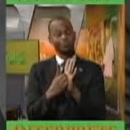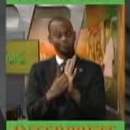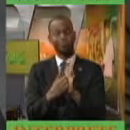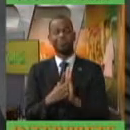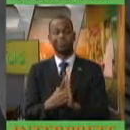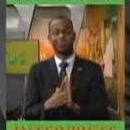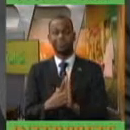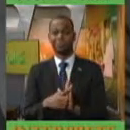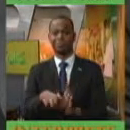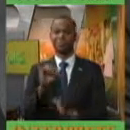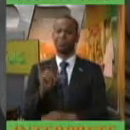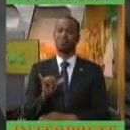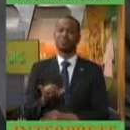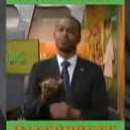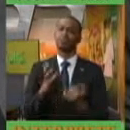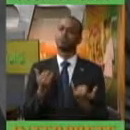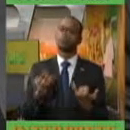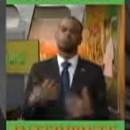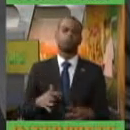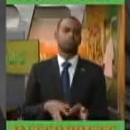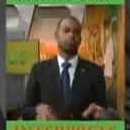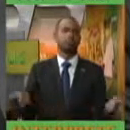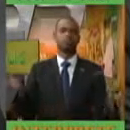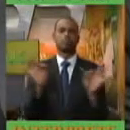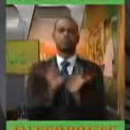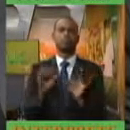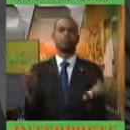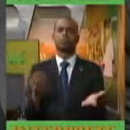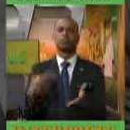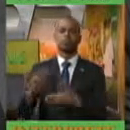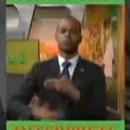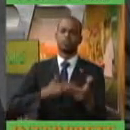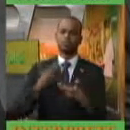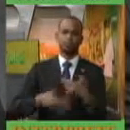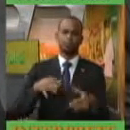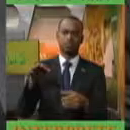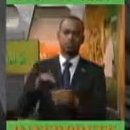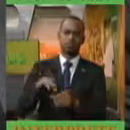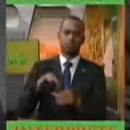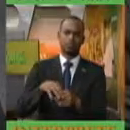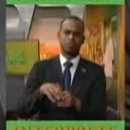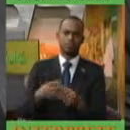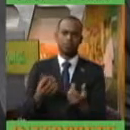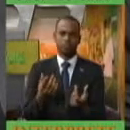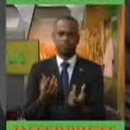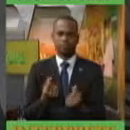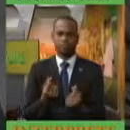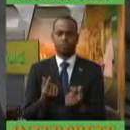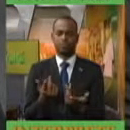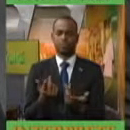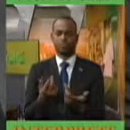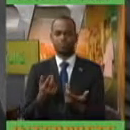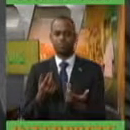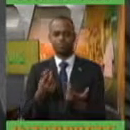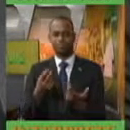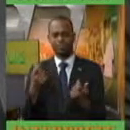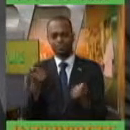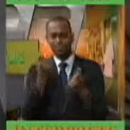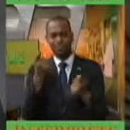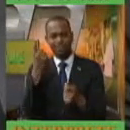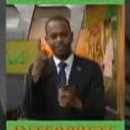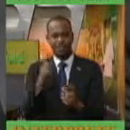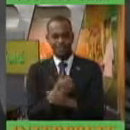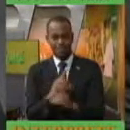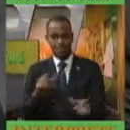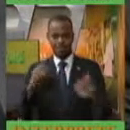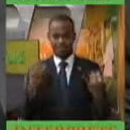Tema 1A en este momento, que son el proceso de elecciones, la fiesta de la democracia, por así